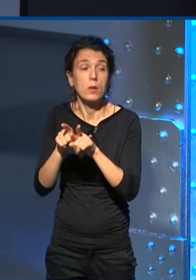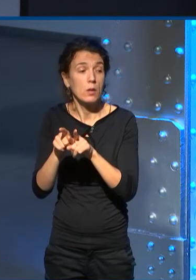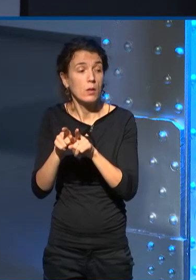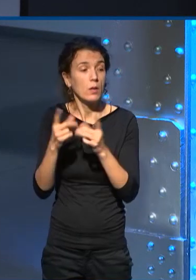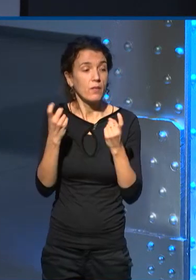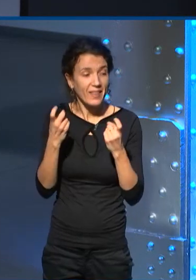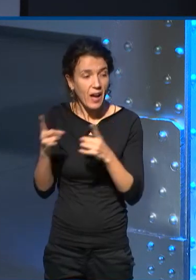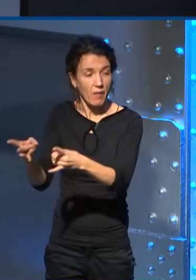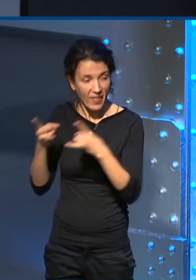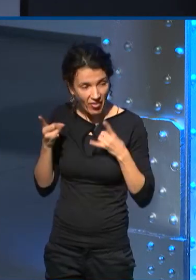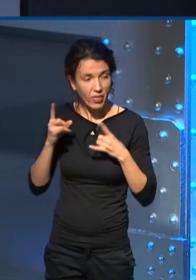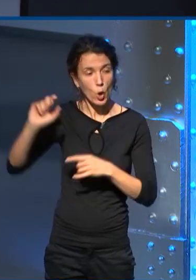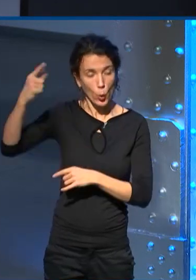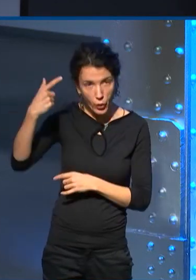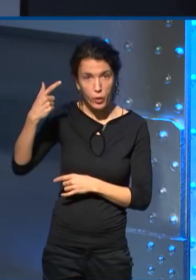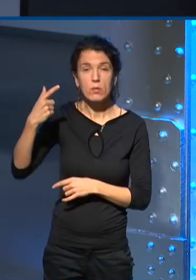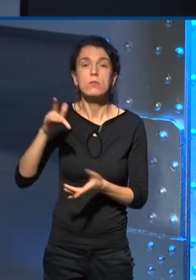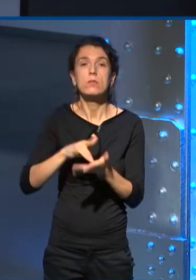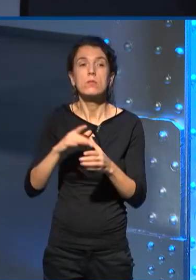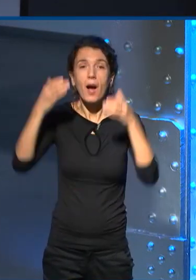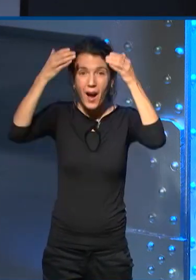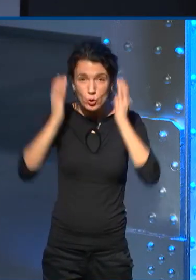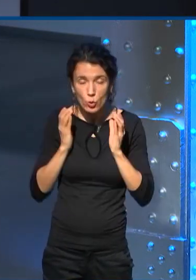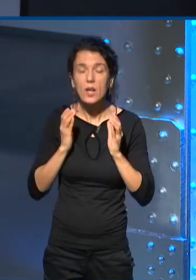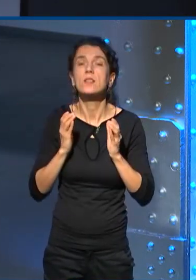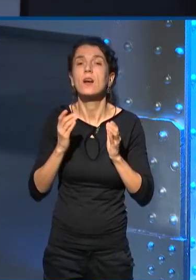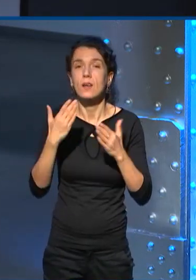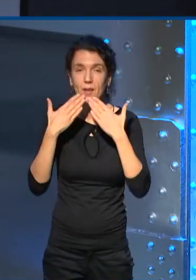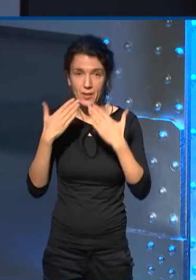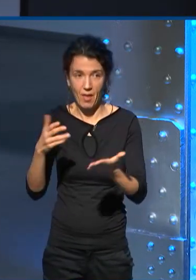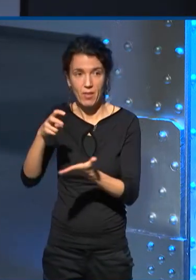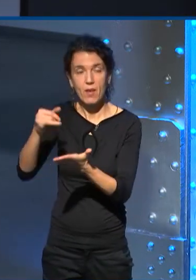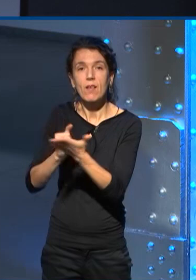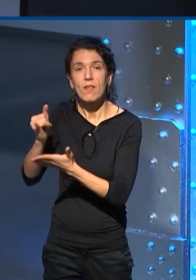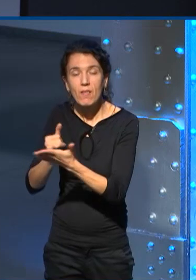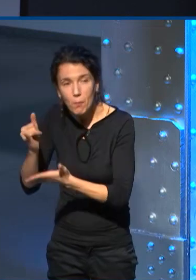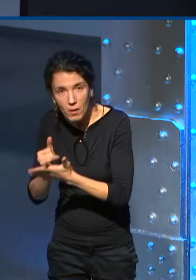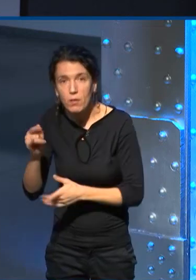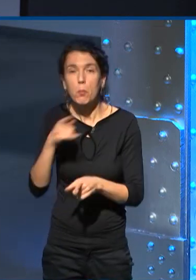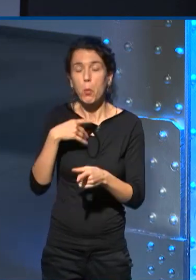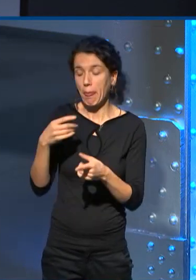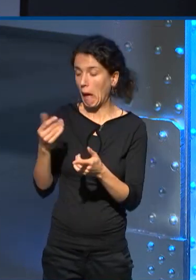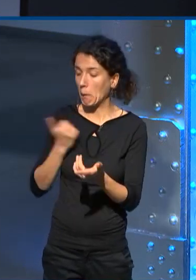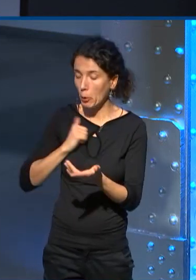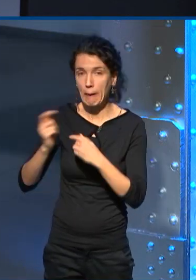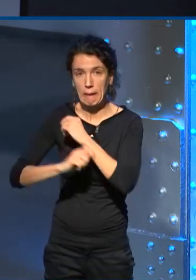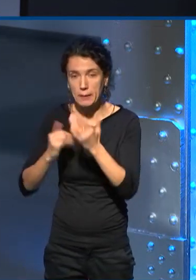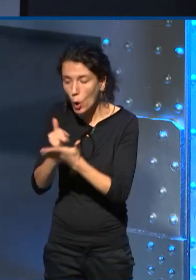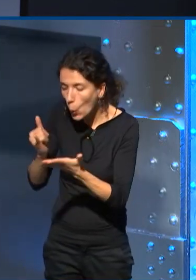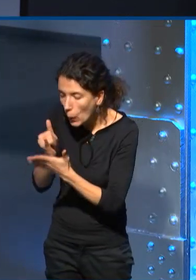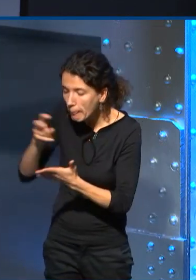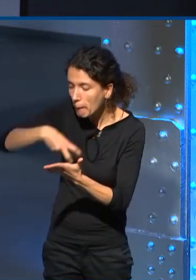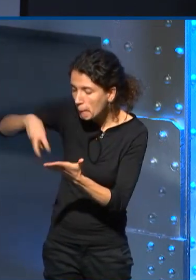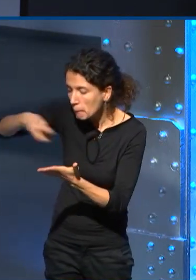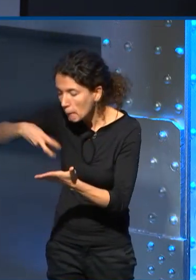y luz, ¿vale? Pues eso que hace este astronauta y con eso sobrevive, con las patatas del Thanksgiving Day, pues las coge y entonces las empieza a cultivar y